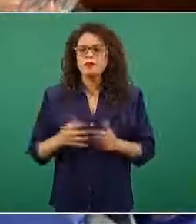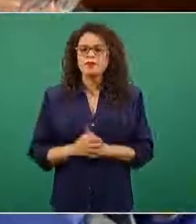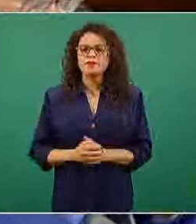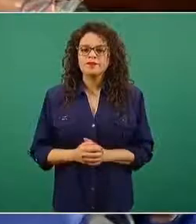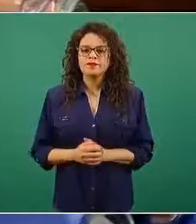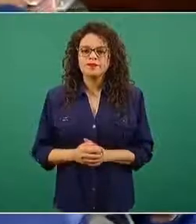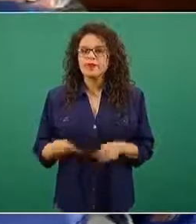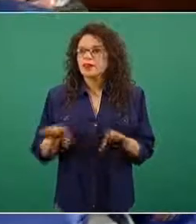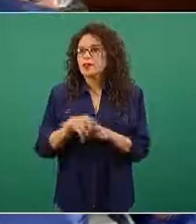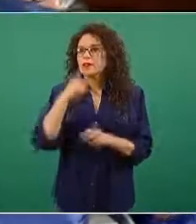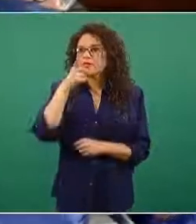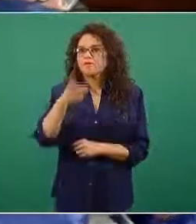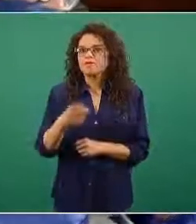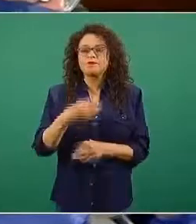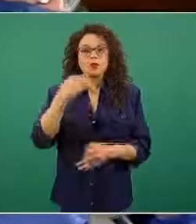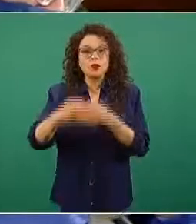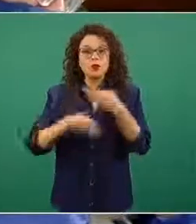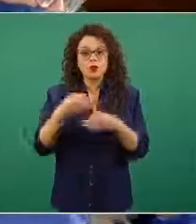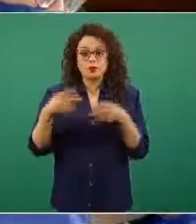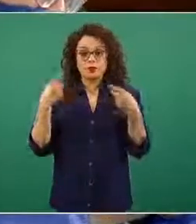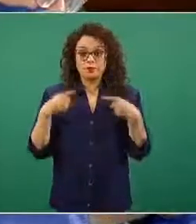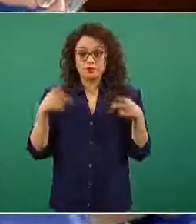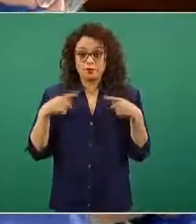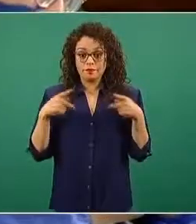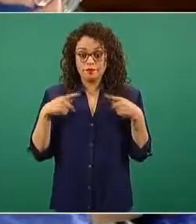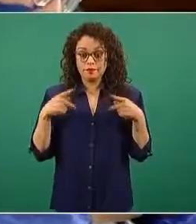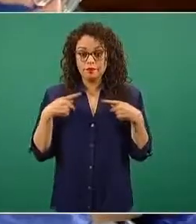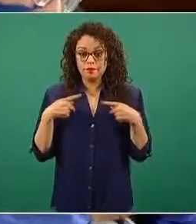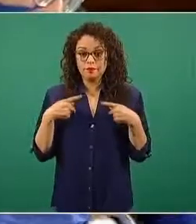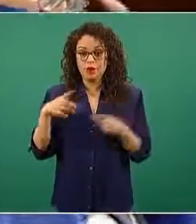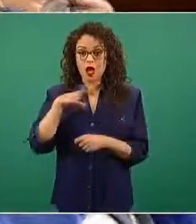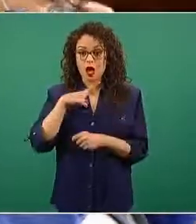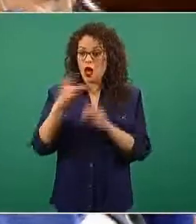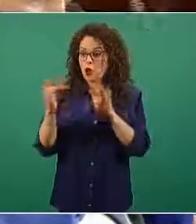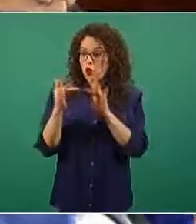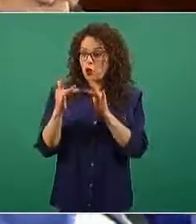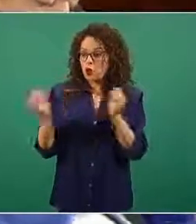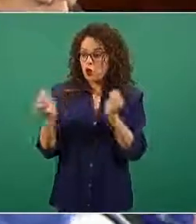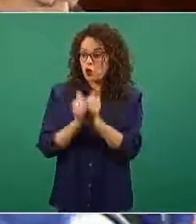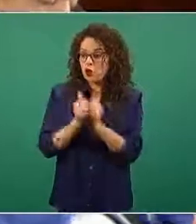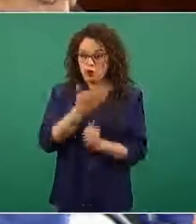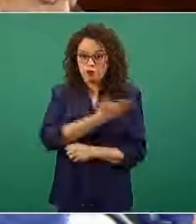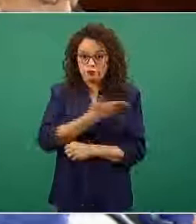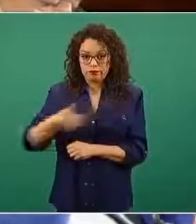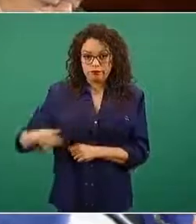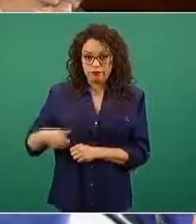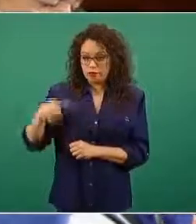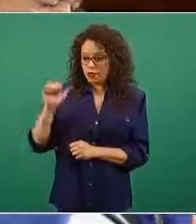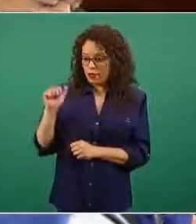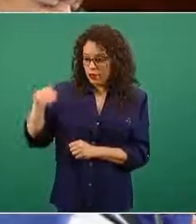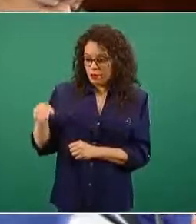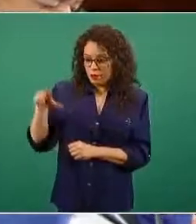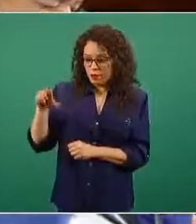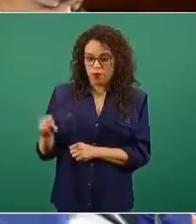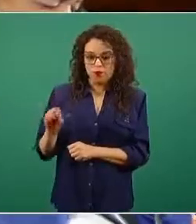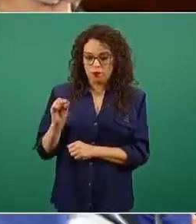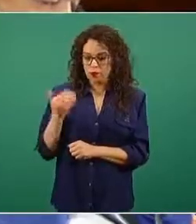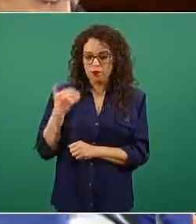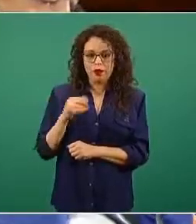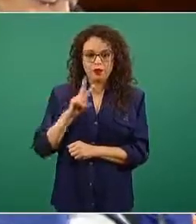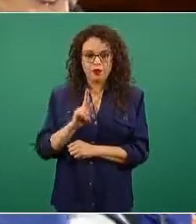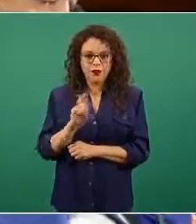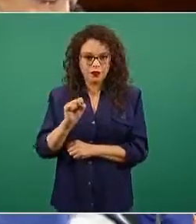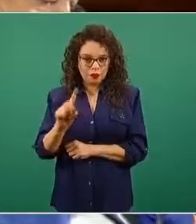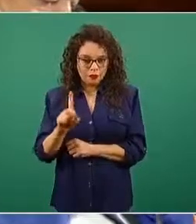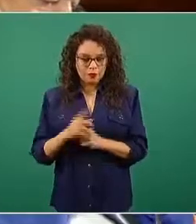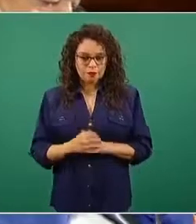todos los funcionarios que tuvieron contacto con el presidente de la República el fin de semana, pues la